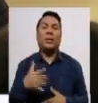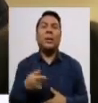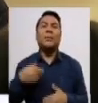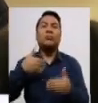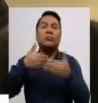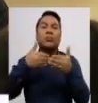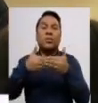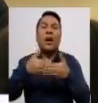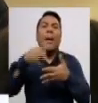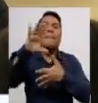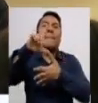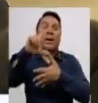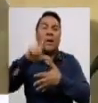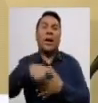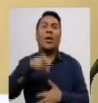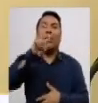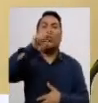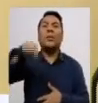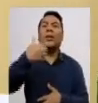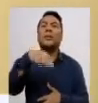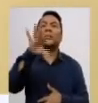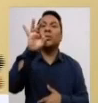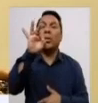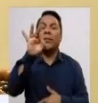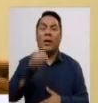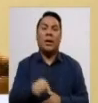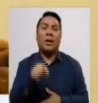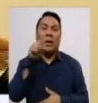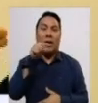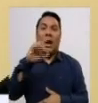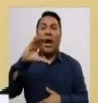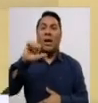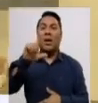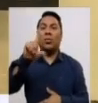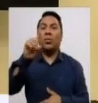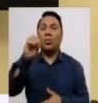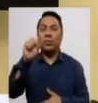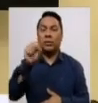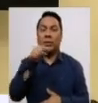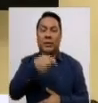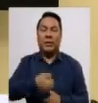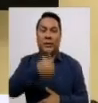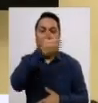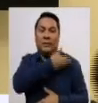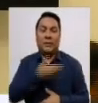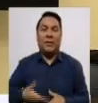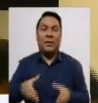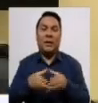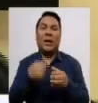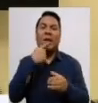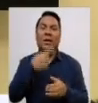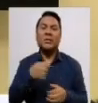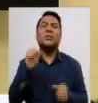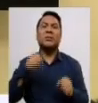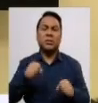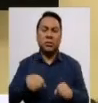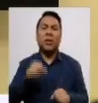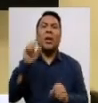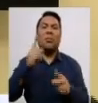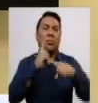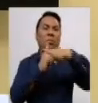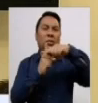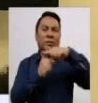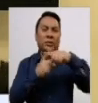para Panamericanos Lima 2019, Carlos Neuhaus, dio su primer reporte. Carlos Neuhaus es optimista y señaló que las obras